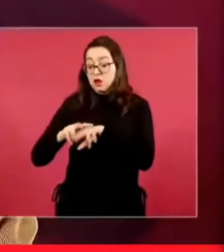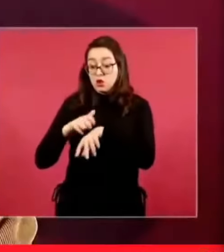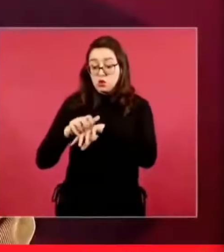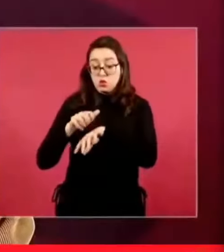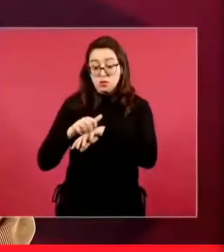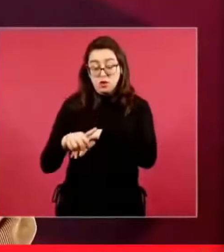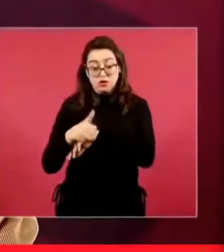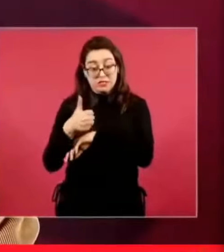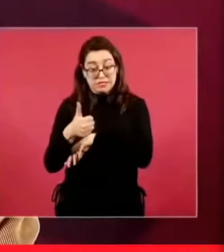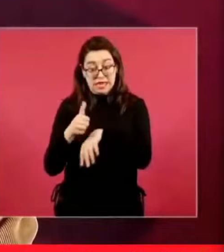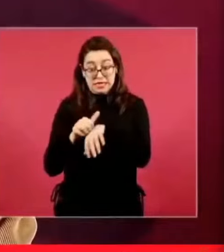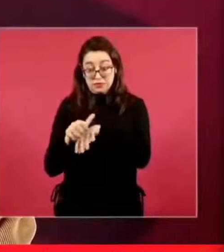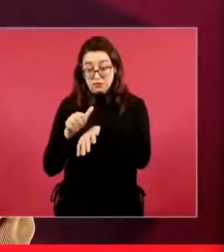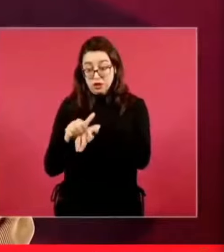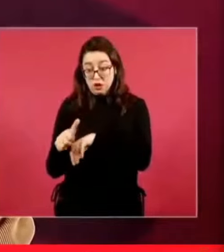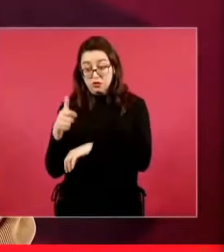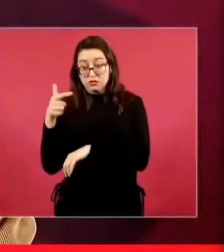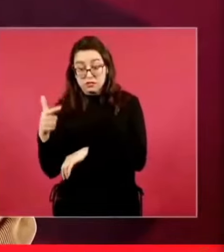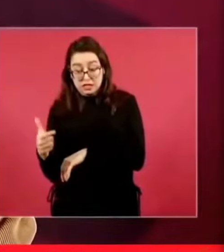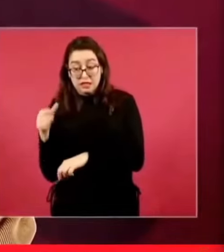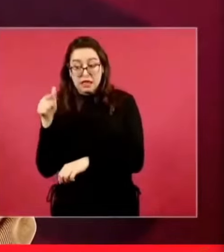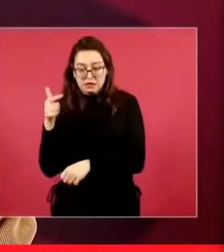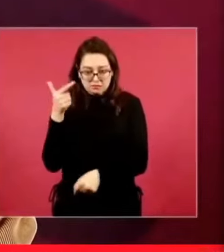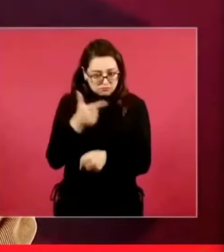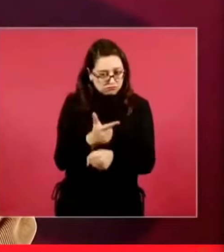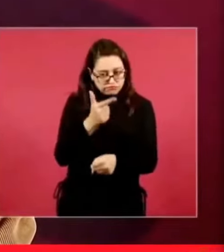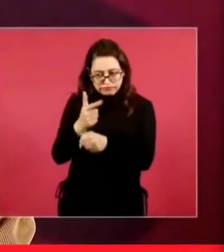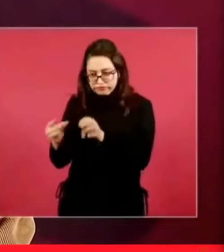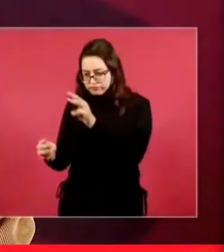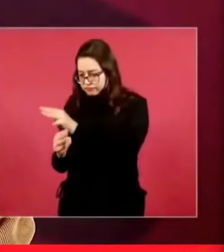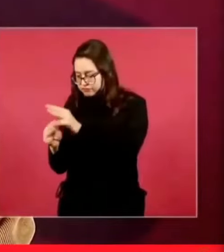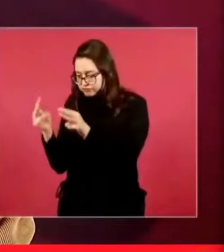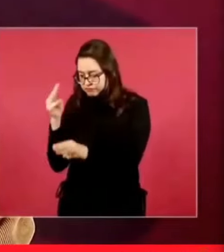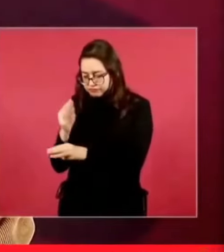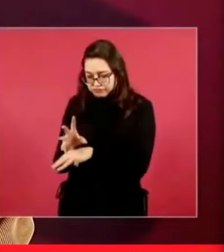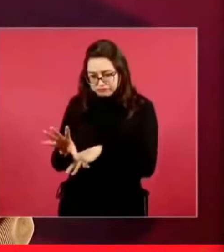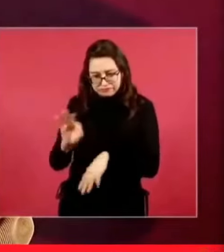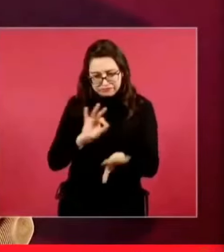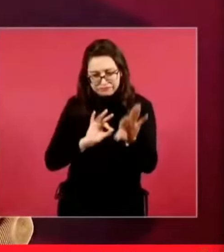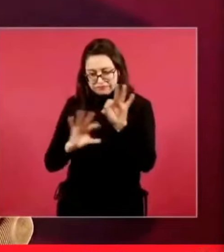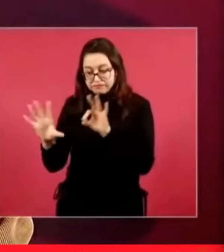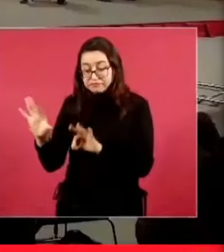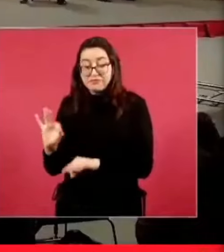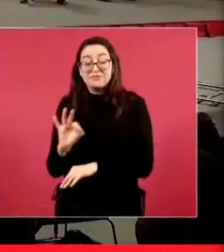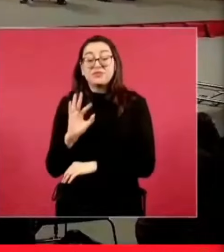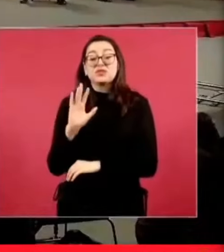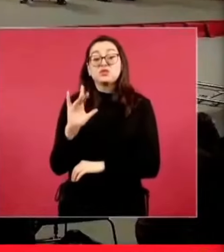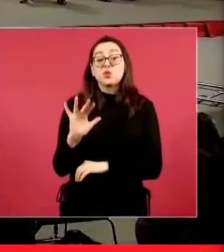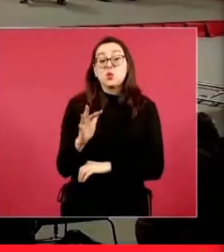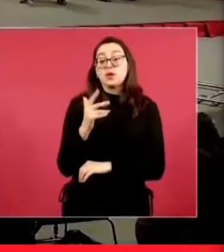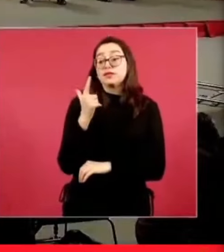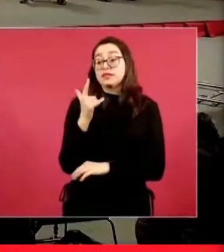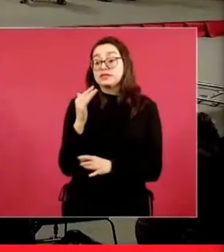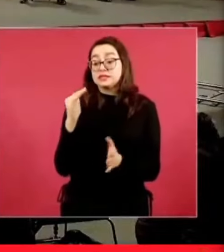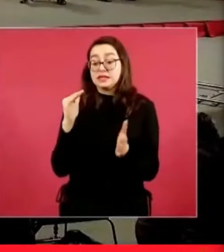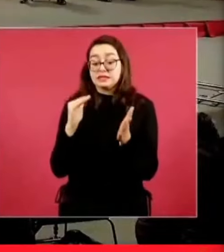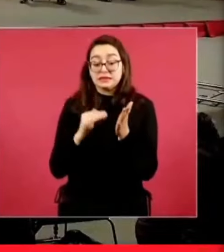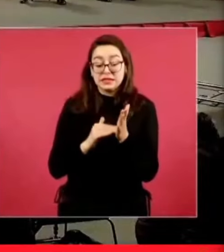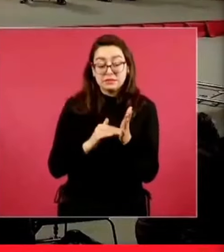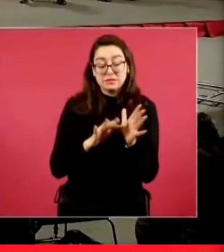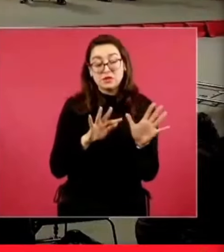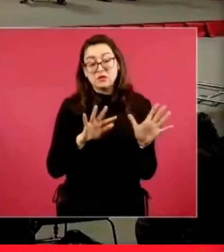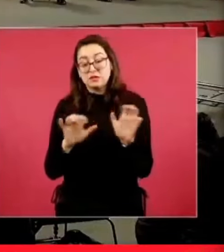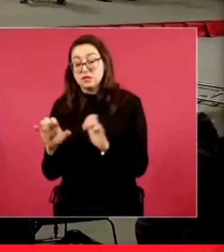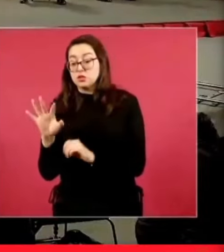seguimos recuperando materiales. Llevamos 59 mil 340 elementos constructivos,